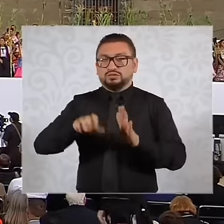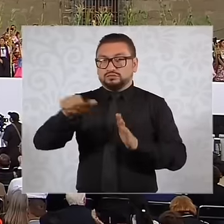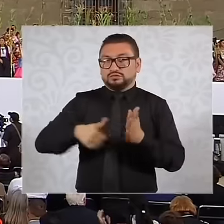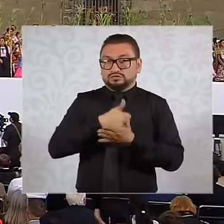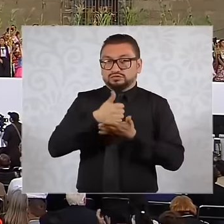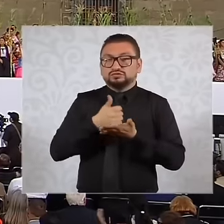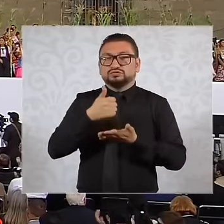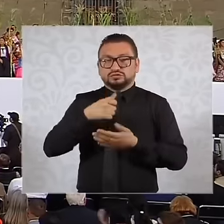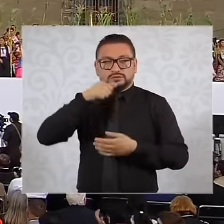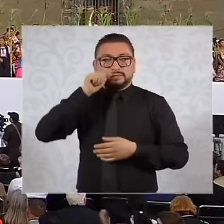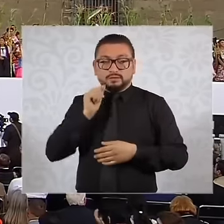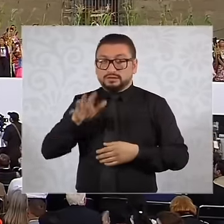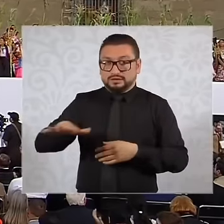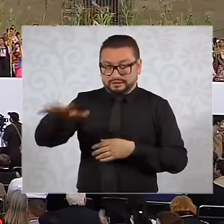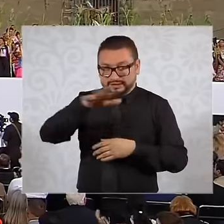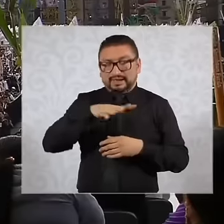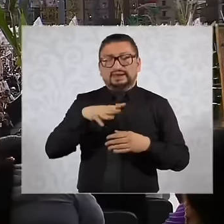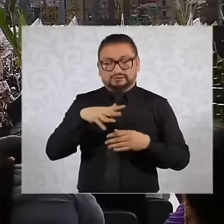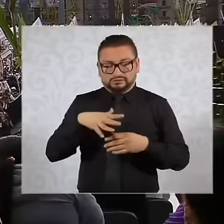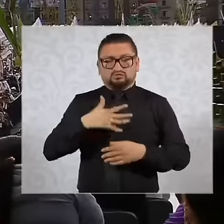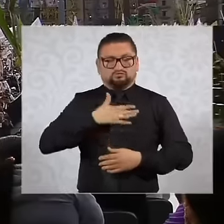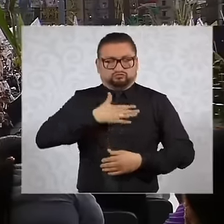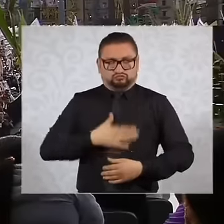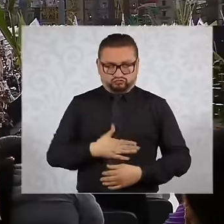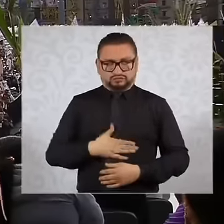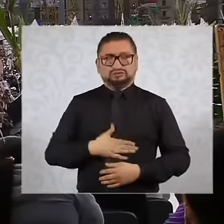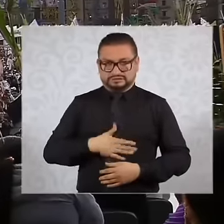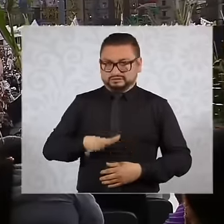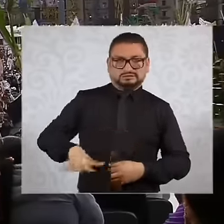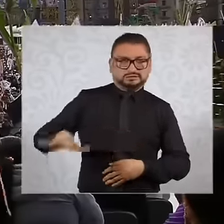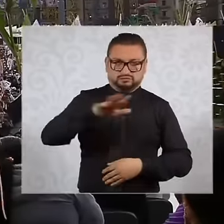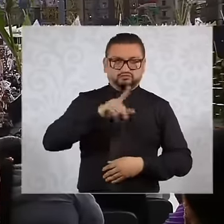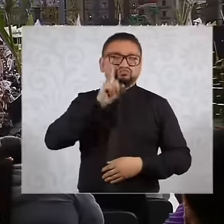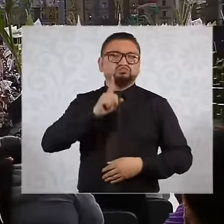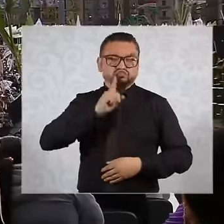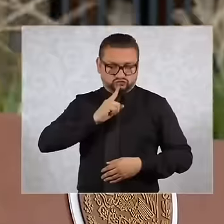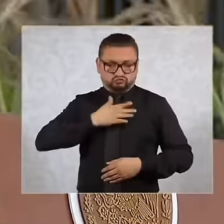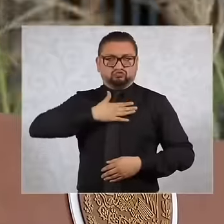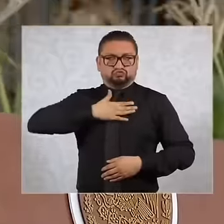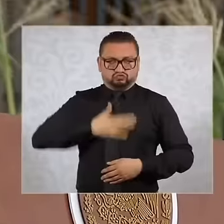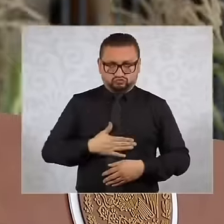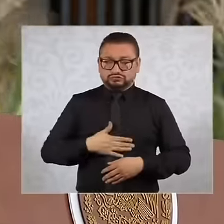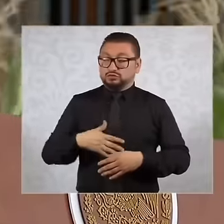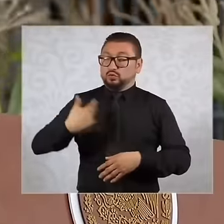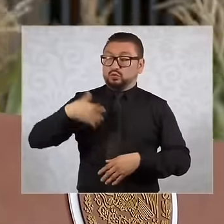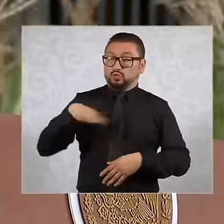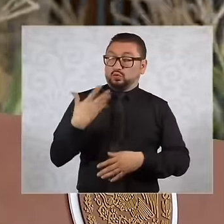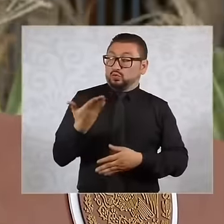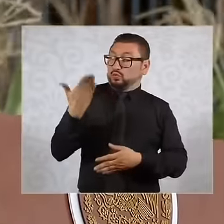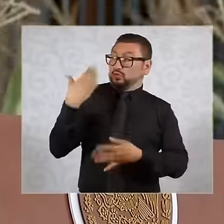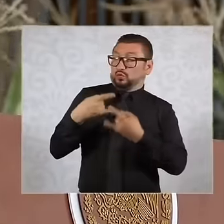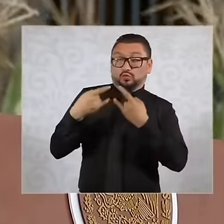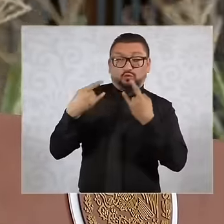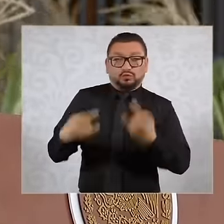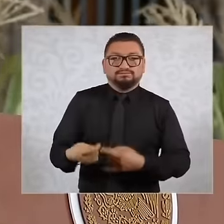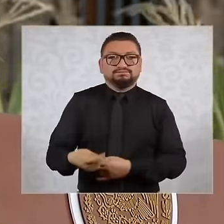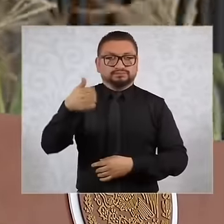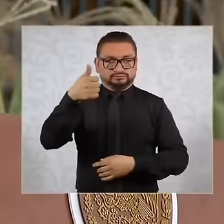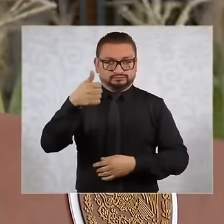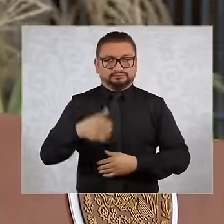Juárez. Vamos a hacer justicia a las mujeres de Ciudad Juárez, justicia histórica.